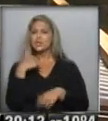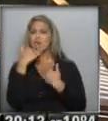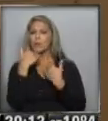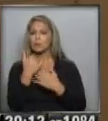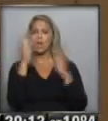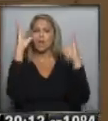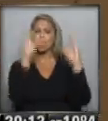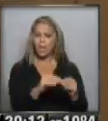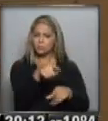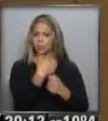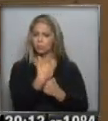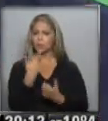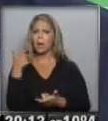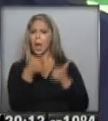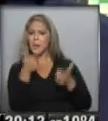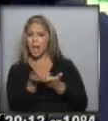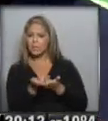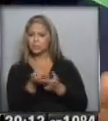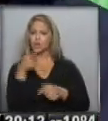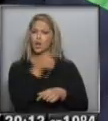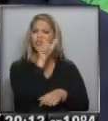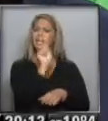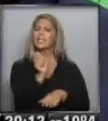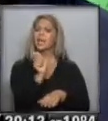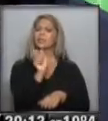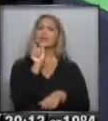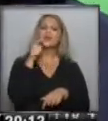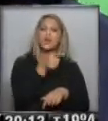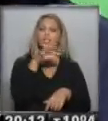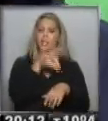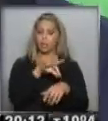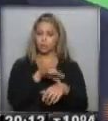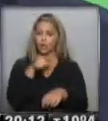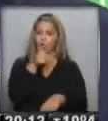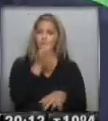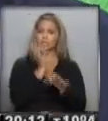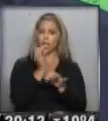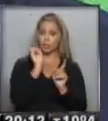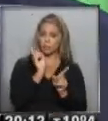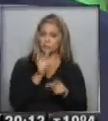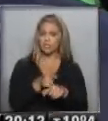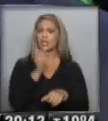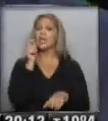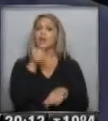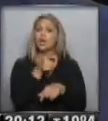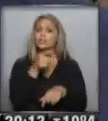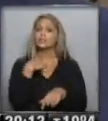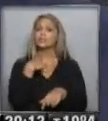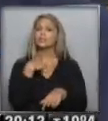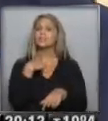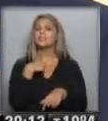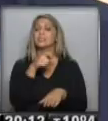fuego, a balazos contra los pacientes, contra los médicos, contra los docentes, porque yo estuve ahí. Lo